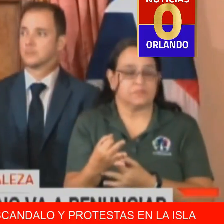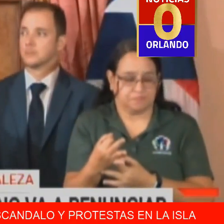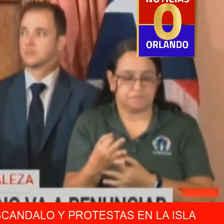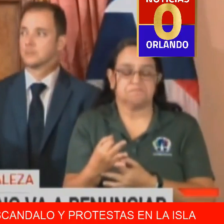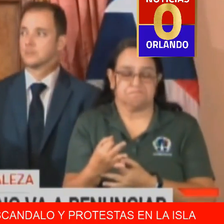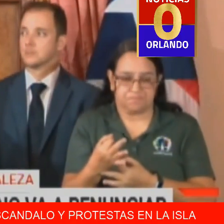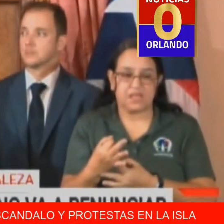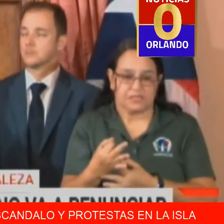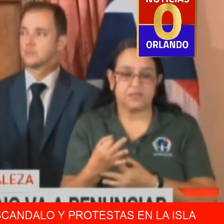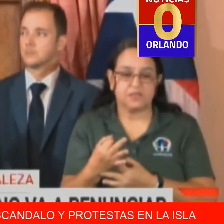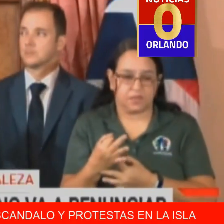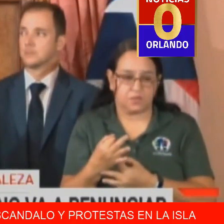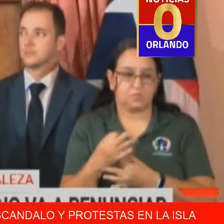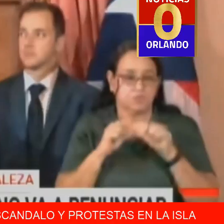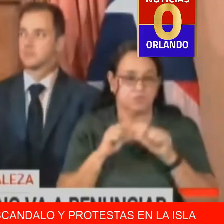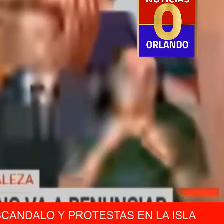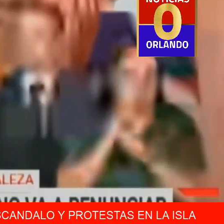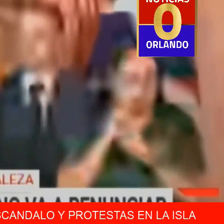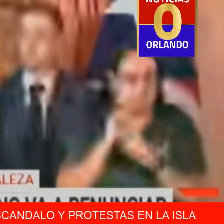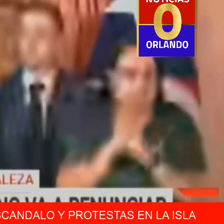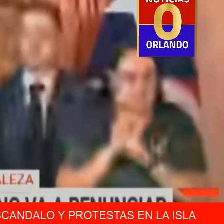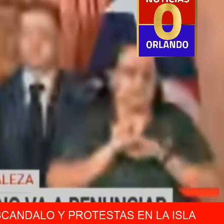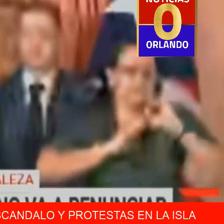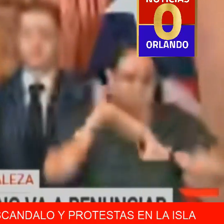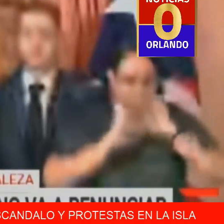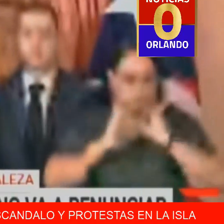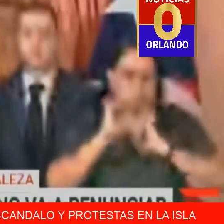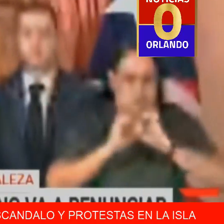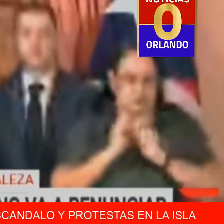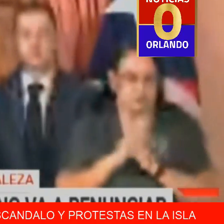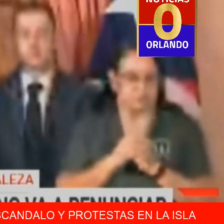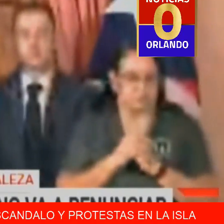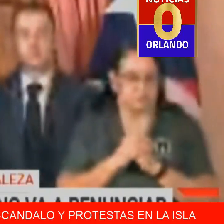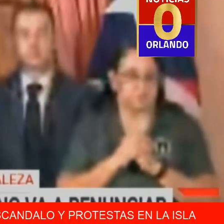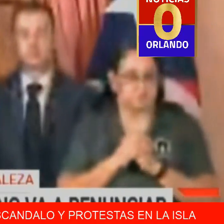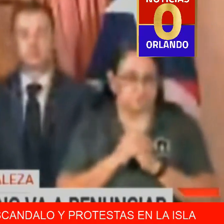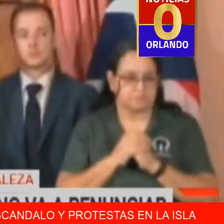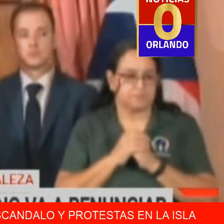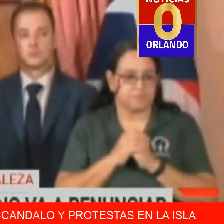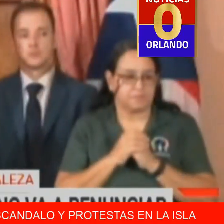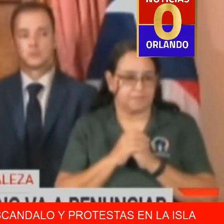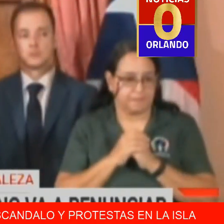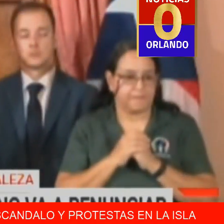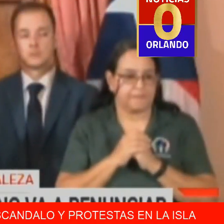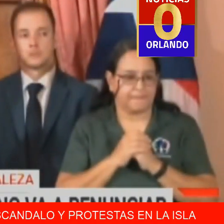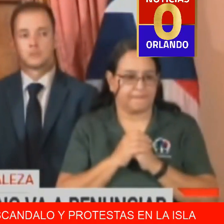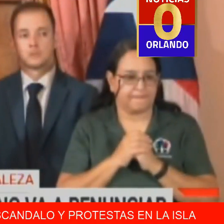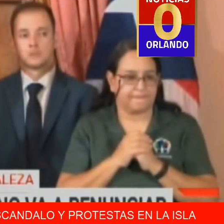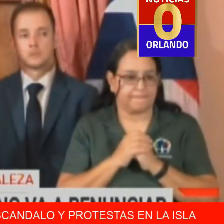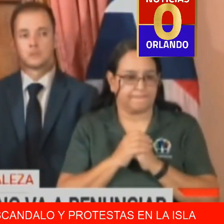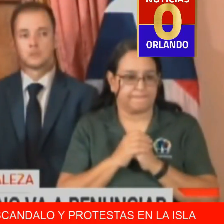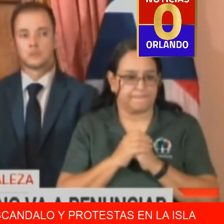concurrente con ello, pues también el proceso de evaluación con el equipo de trabajo. ¿Y si lo vamos a